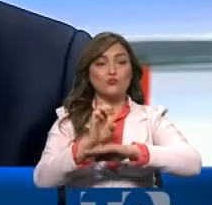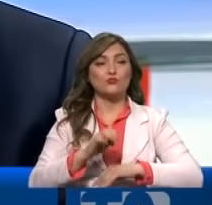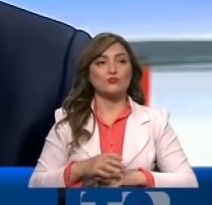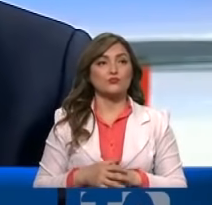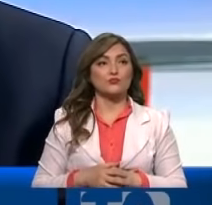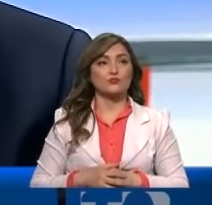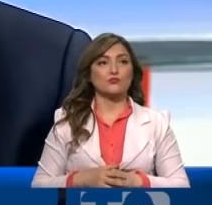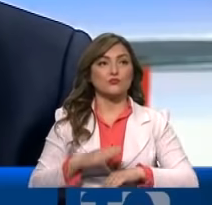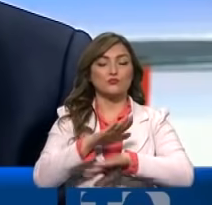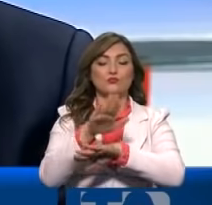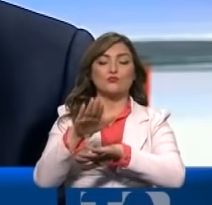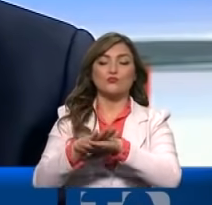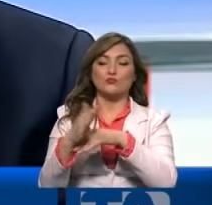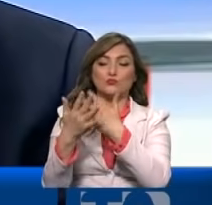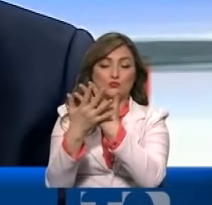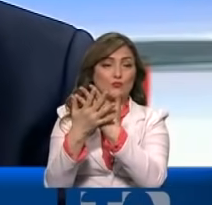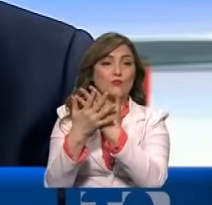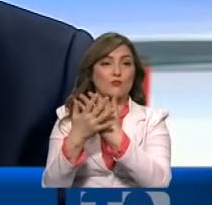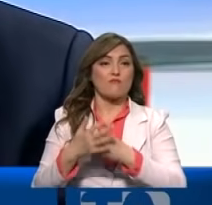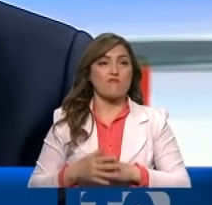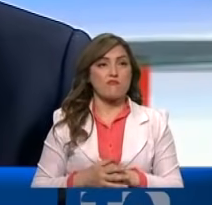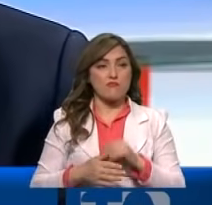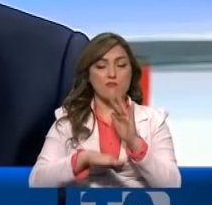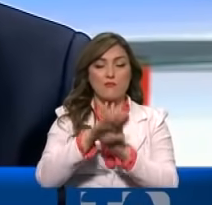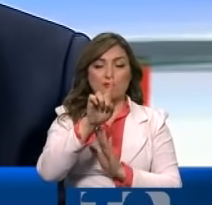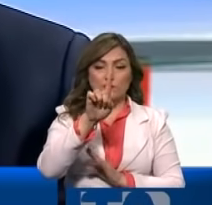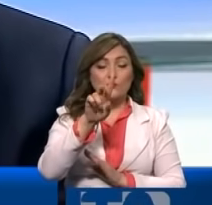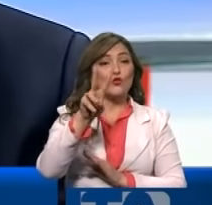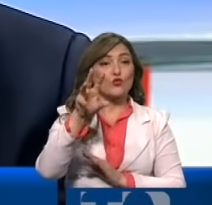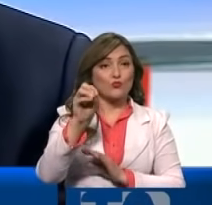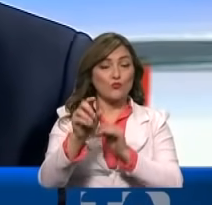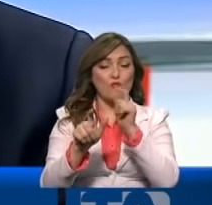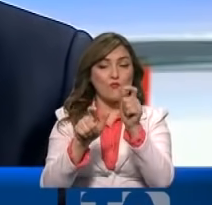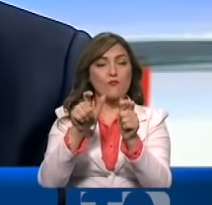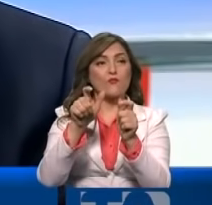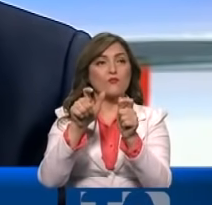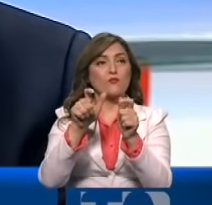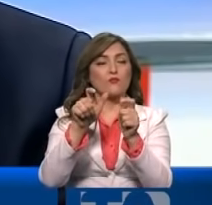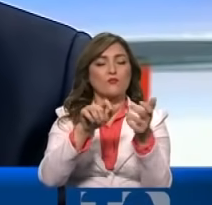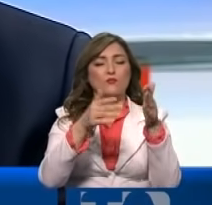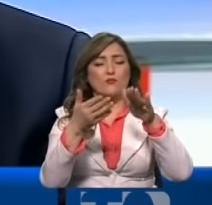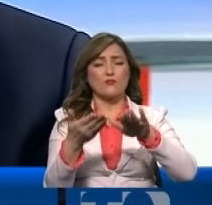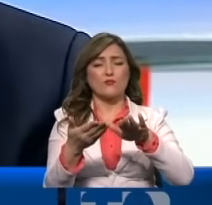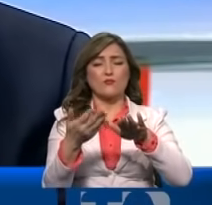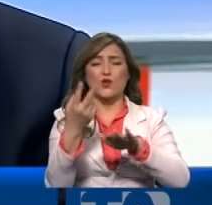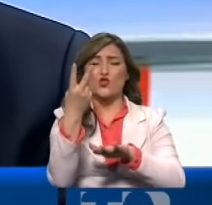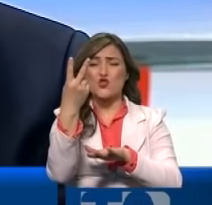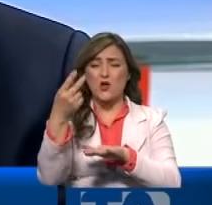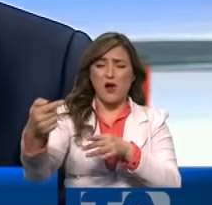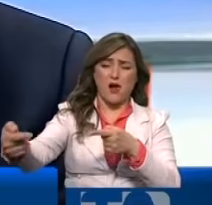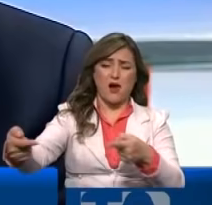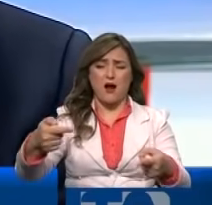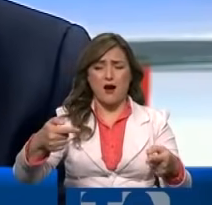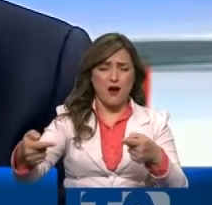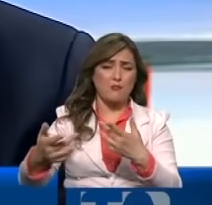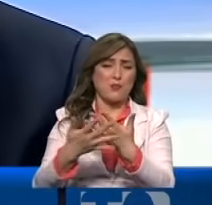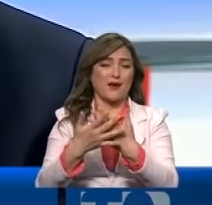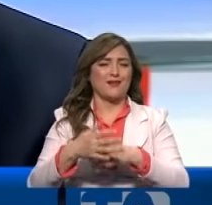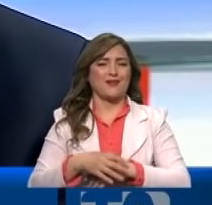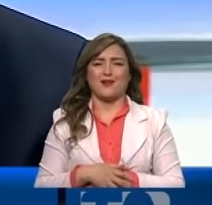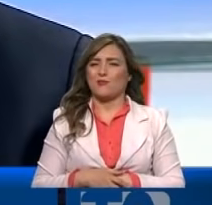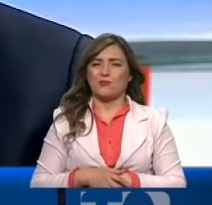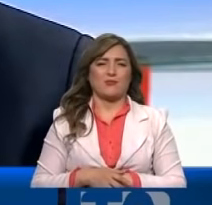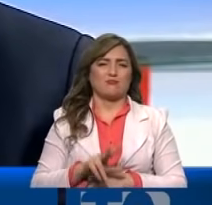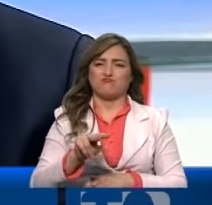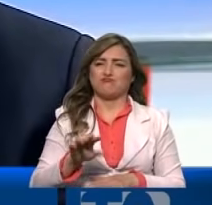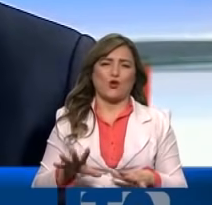el tema carcelaria, tener más de 120 personas muertos en dos motines carcelarios es